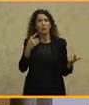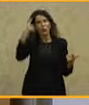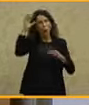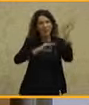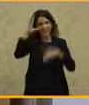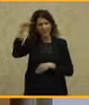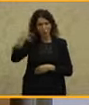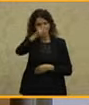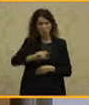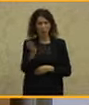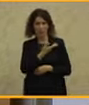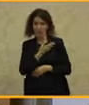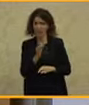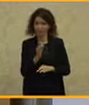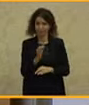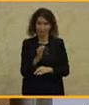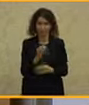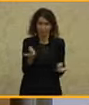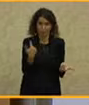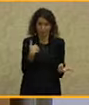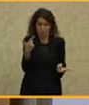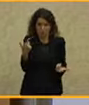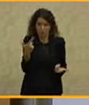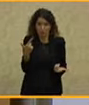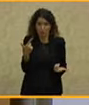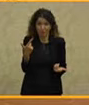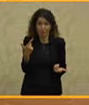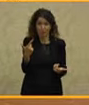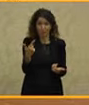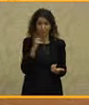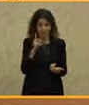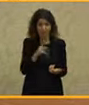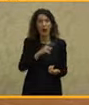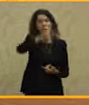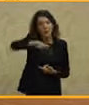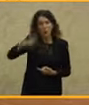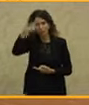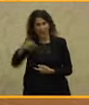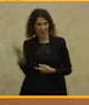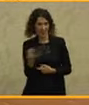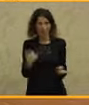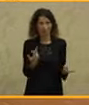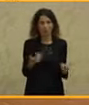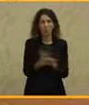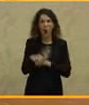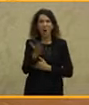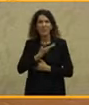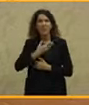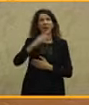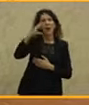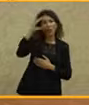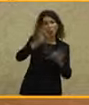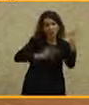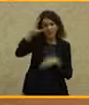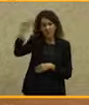de las personas. Y no lo afecta. Al revés. Y, por lo tanto, pues la gente lo tiene que saber, que no se está afectando el